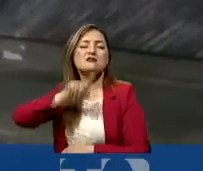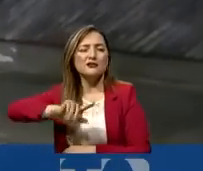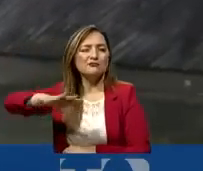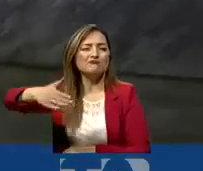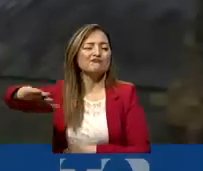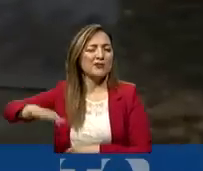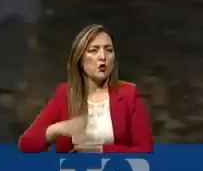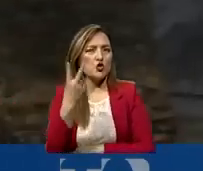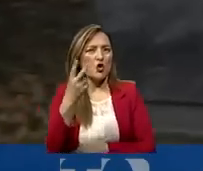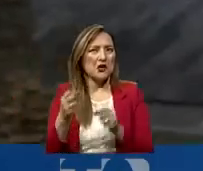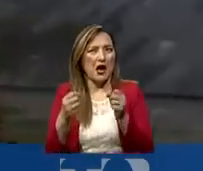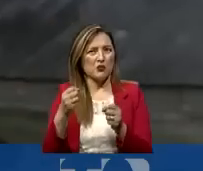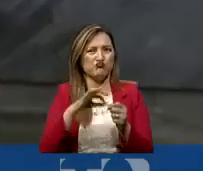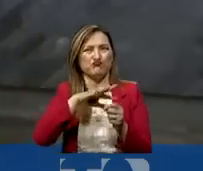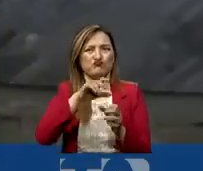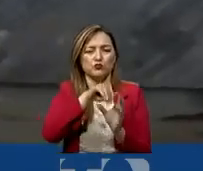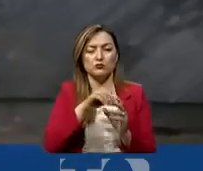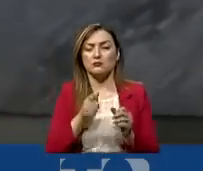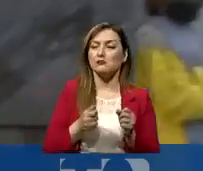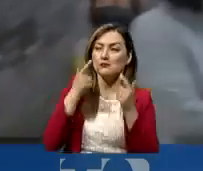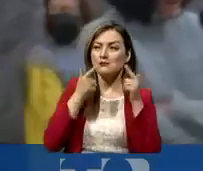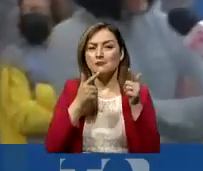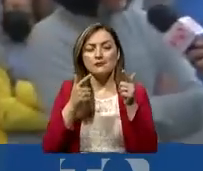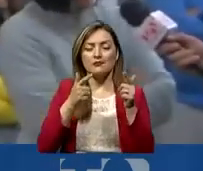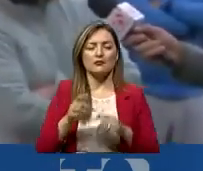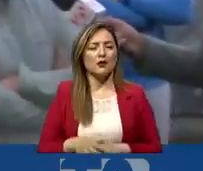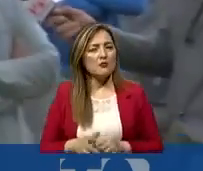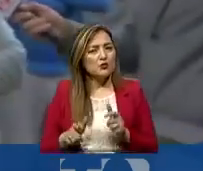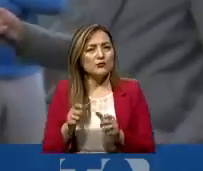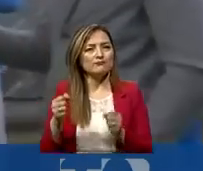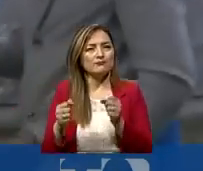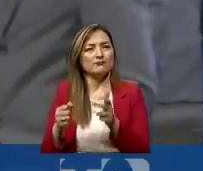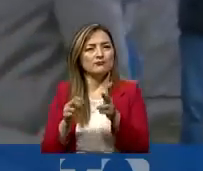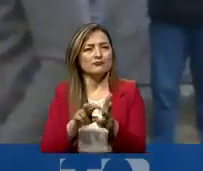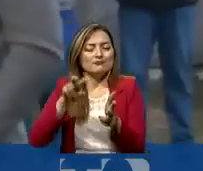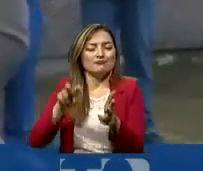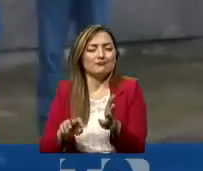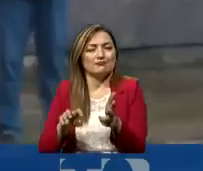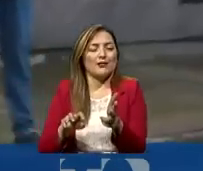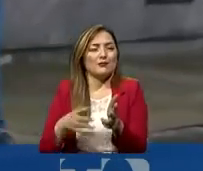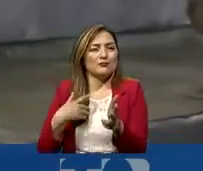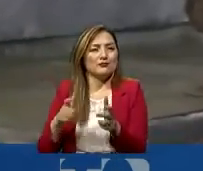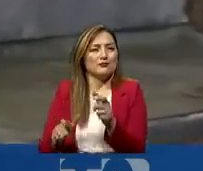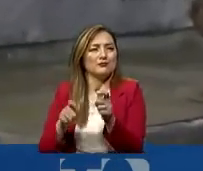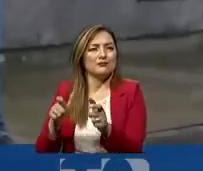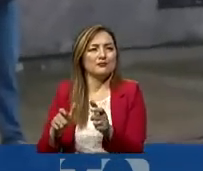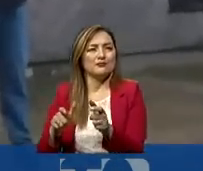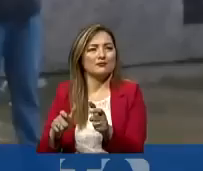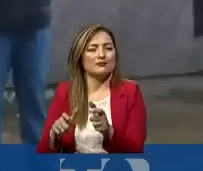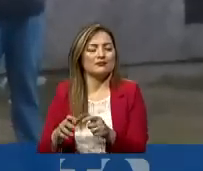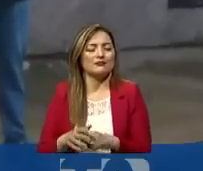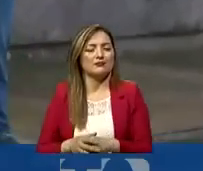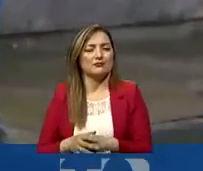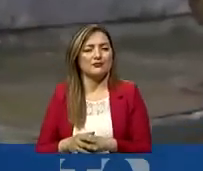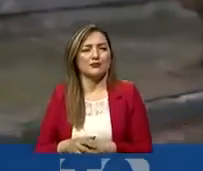antes de ayer. Pero ya es insoportable, porque la gente se baja de los autos, y estos jóvenes, adultos, quienes también serán,